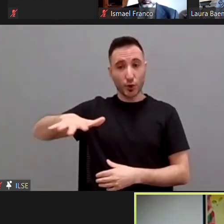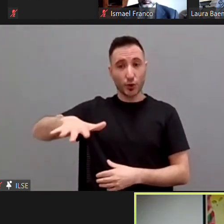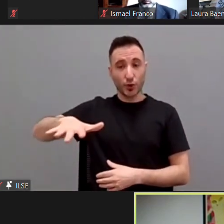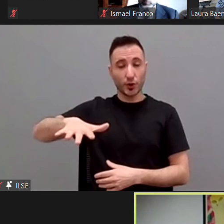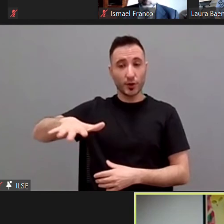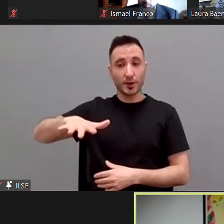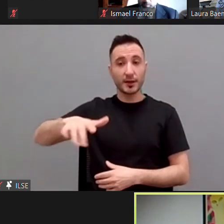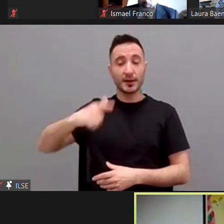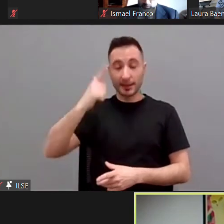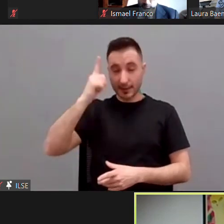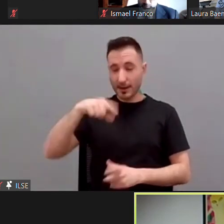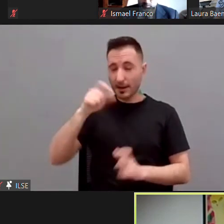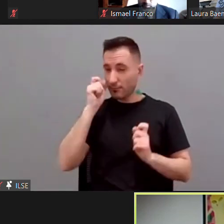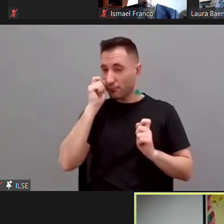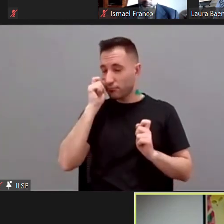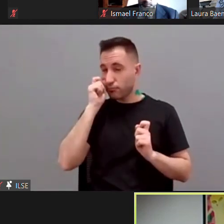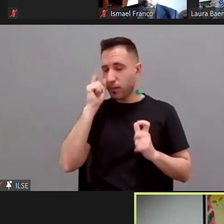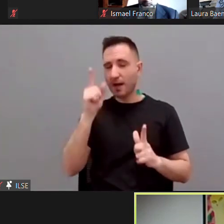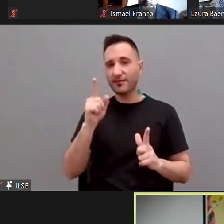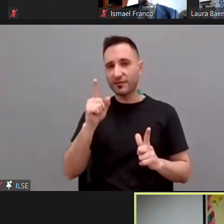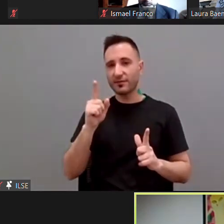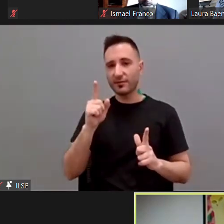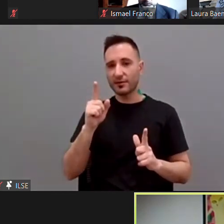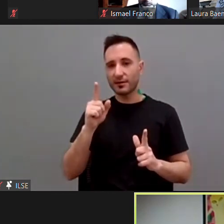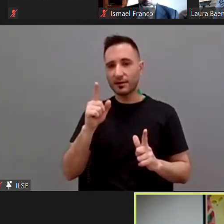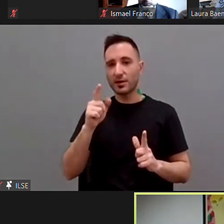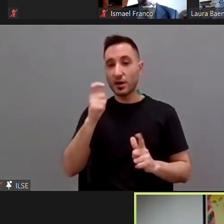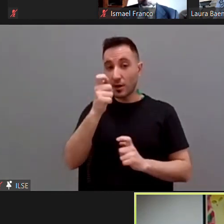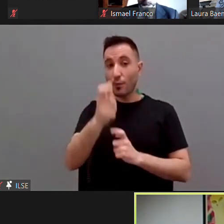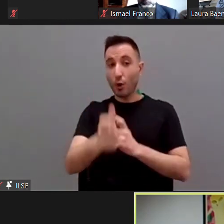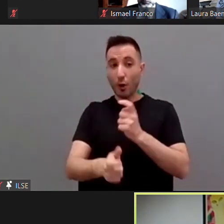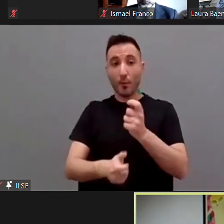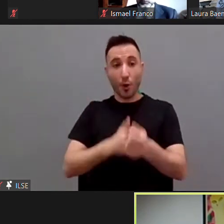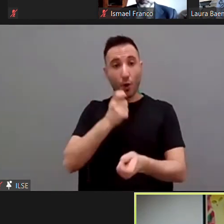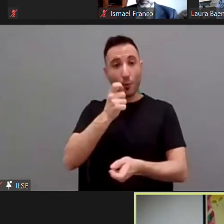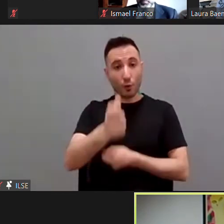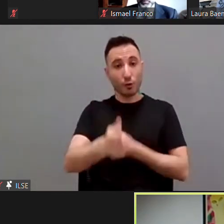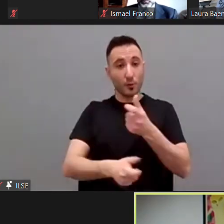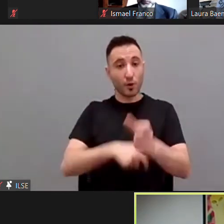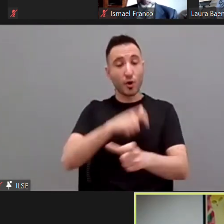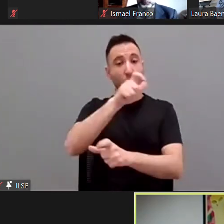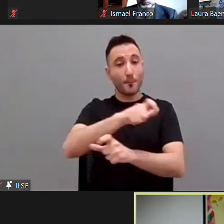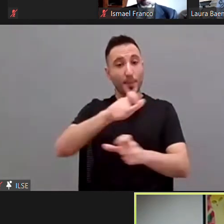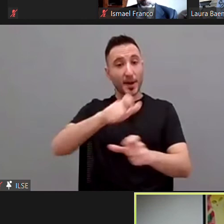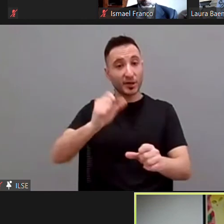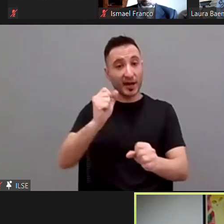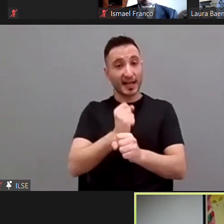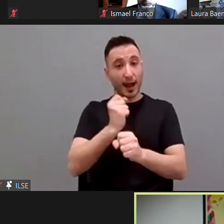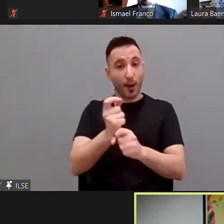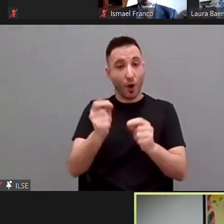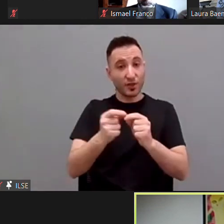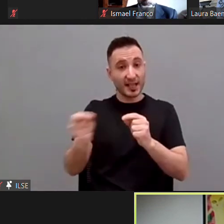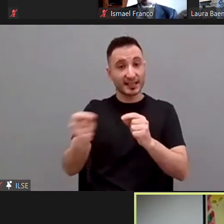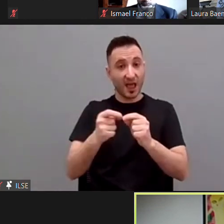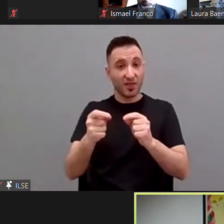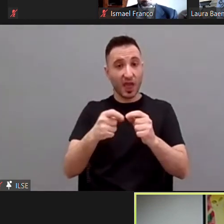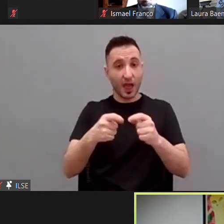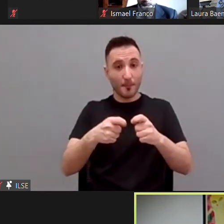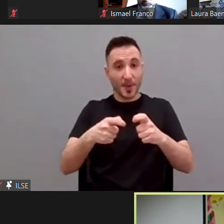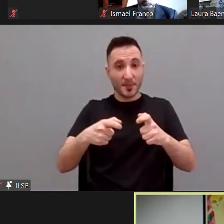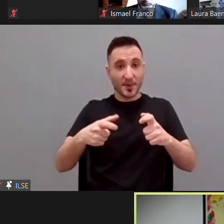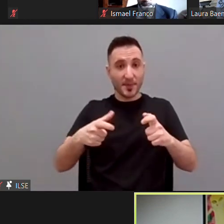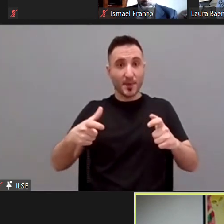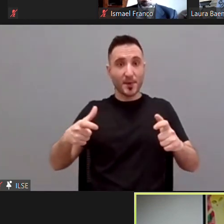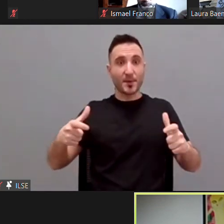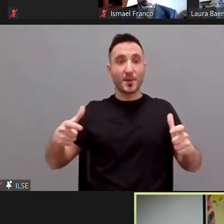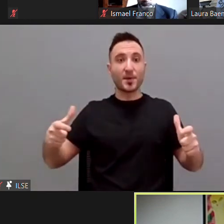teniendo en cuenta que se va a incrementar el número de personas que van a estar teletrabajando, es decir, que no se van a requerir